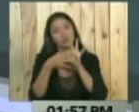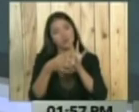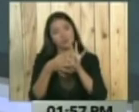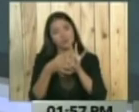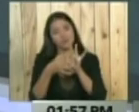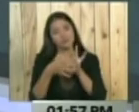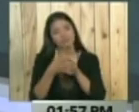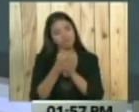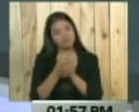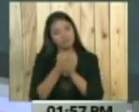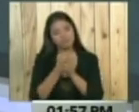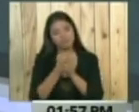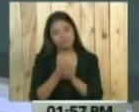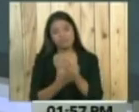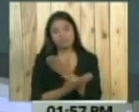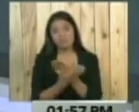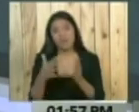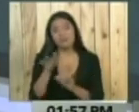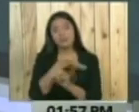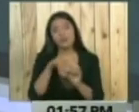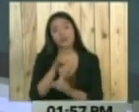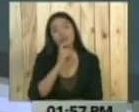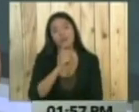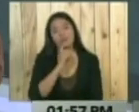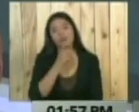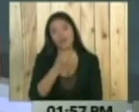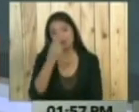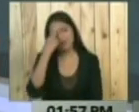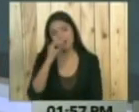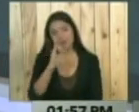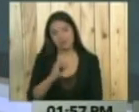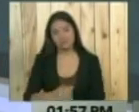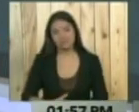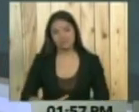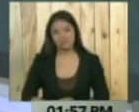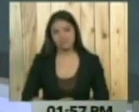su mano amiga ante estos momentos difíciles que atraviesa esta importante nación.